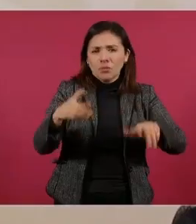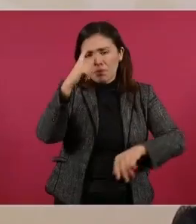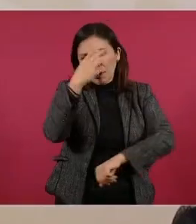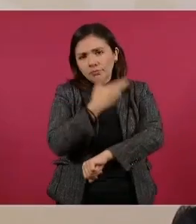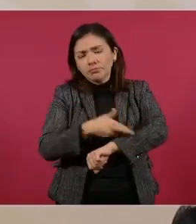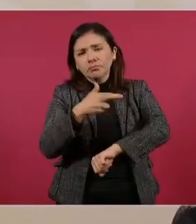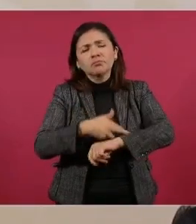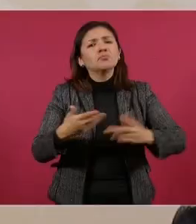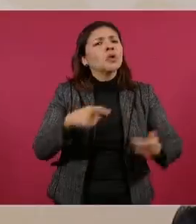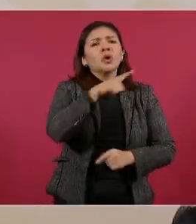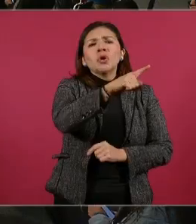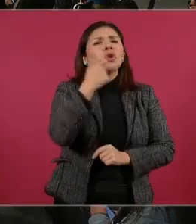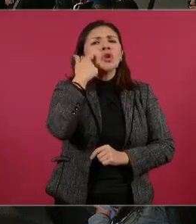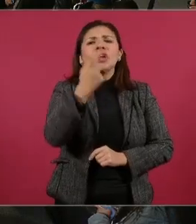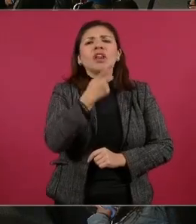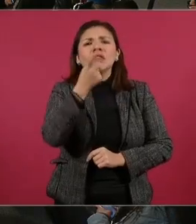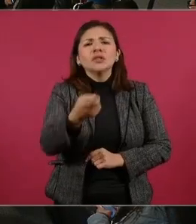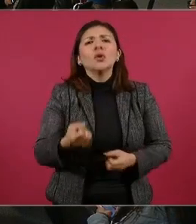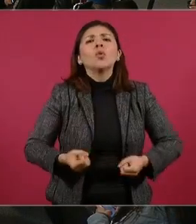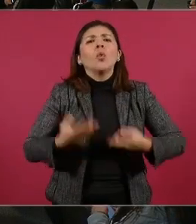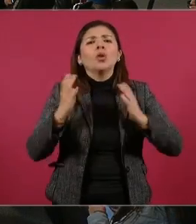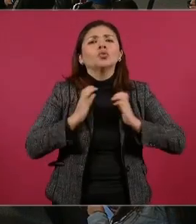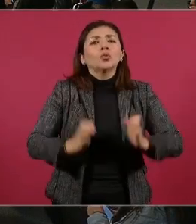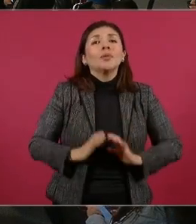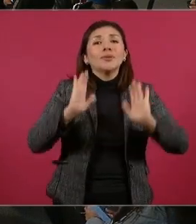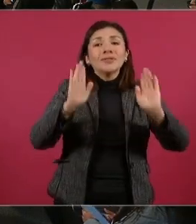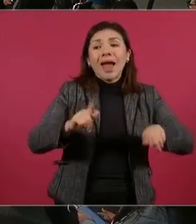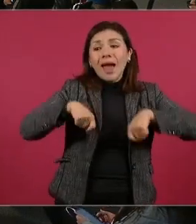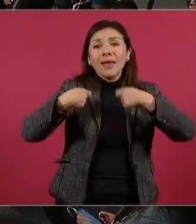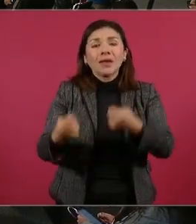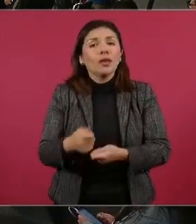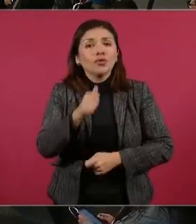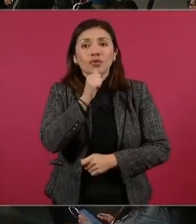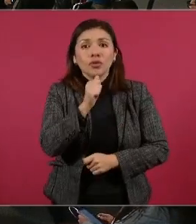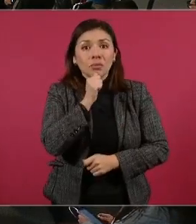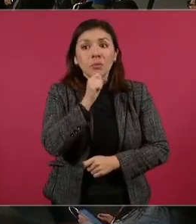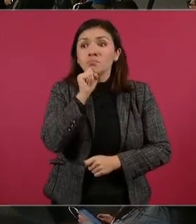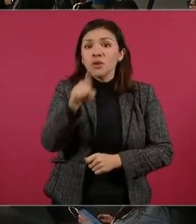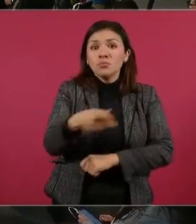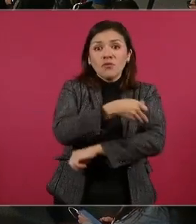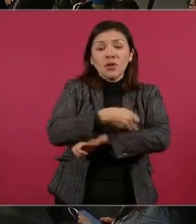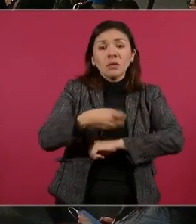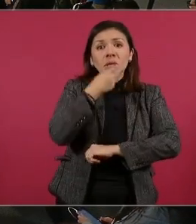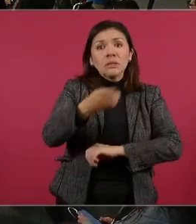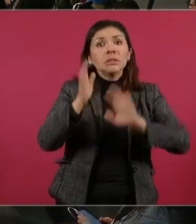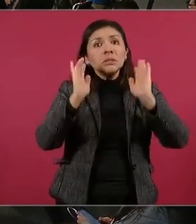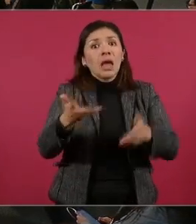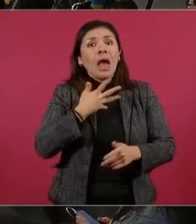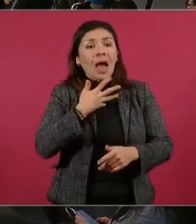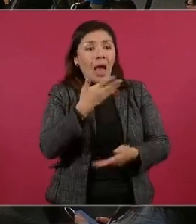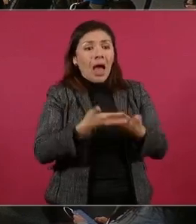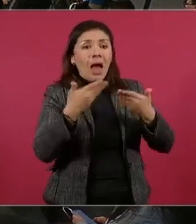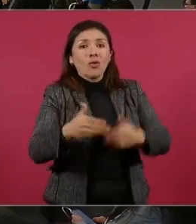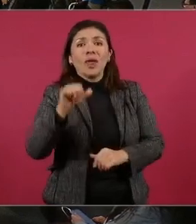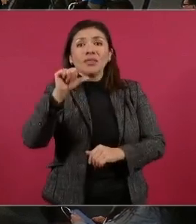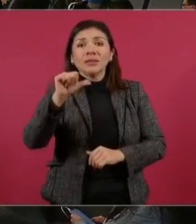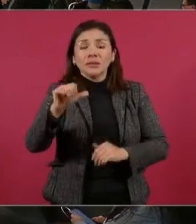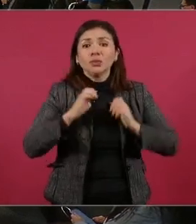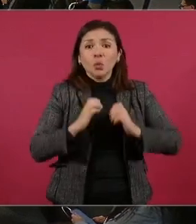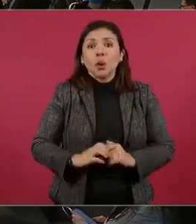gestiones para ni siquiera quieren decir cuántos cuerpos han entregado también la las familias dicen que ya van 16 cuerpos que han